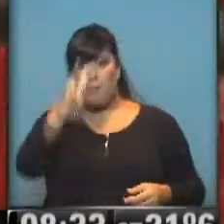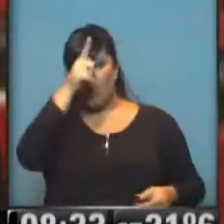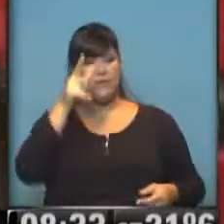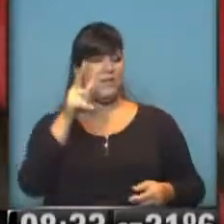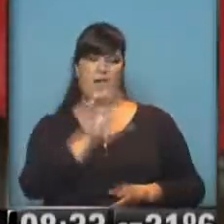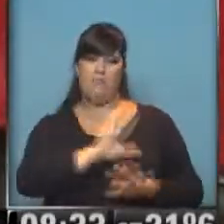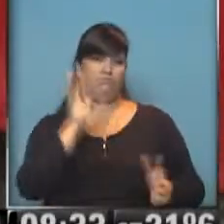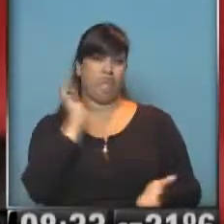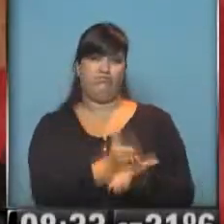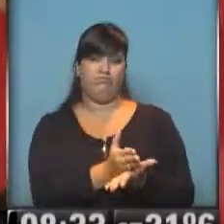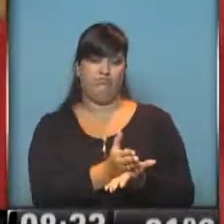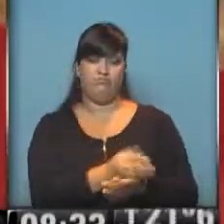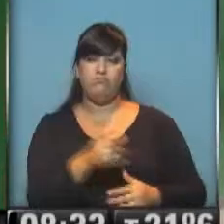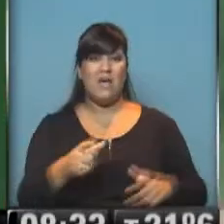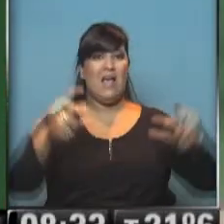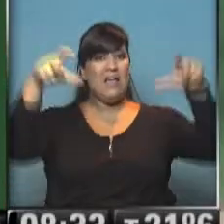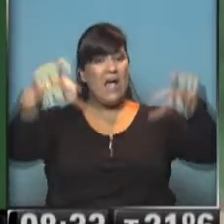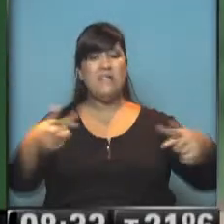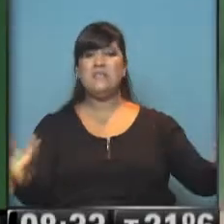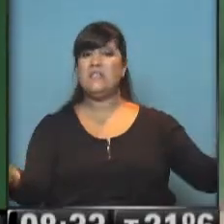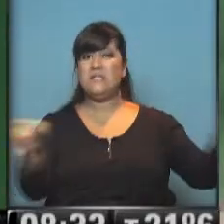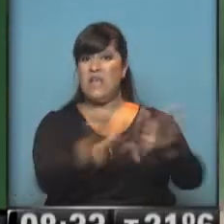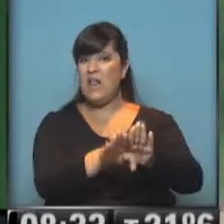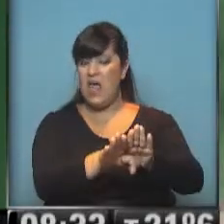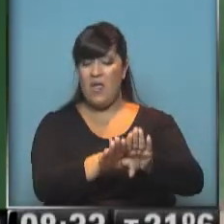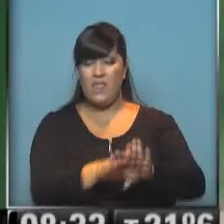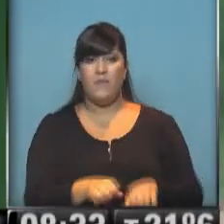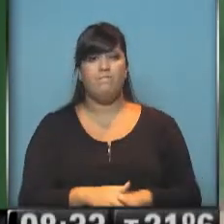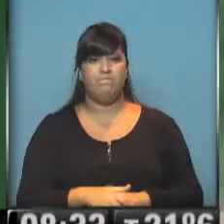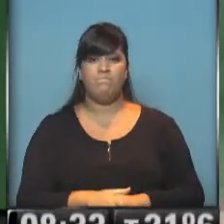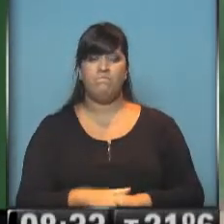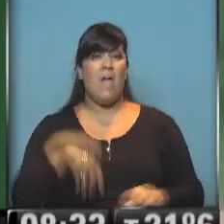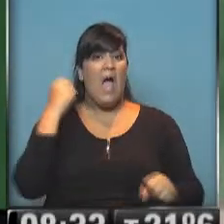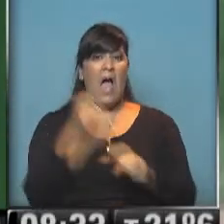La cancha cerrada hasta por lo menos fin de año.